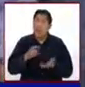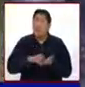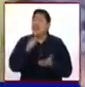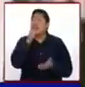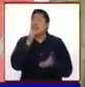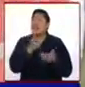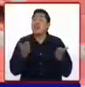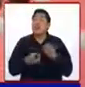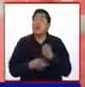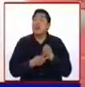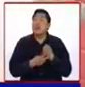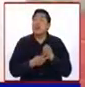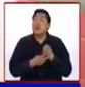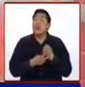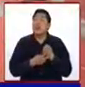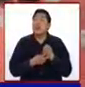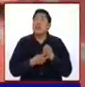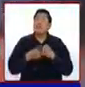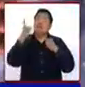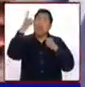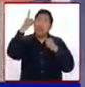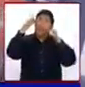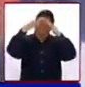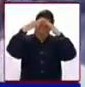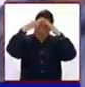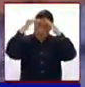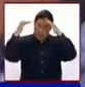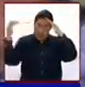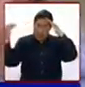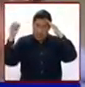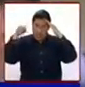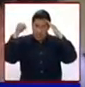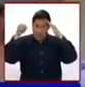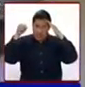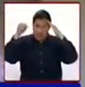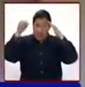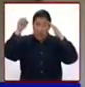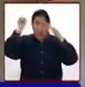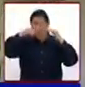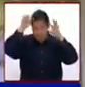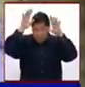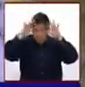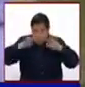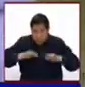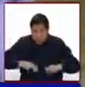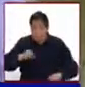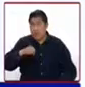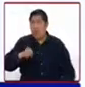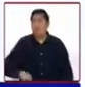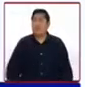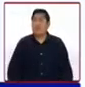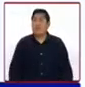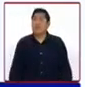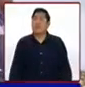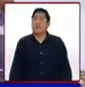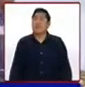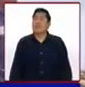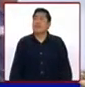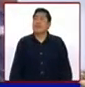¿Esta agüita de dónde está almacenado? ¿De qué? Del techo. ¿Del techo? Llega del techo, de la lluvia, de hecho. No, estamos allá. Techo nomás, siempre.